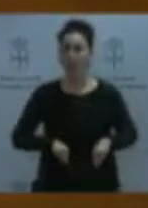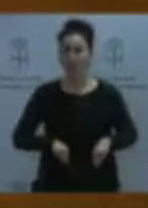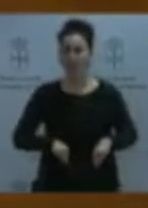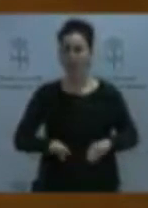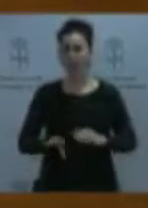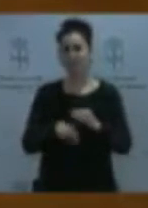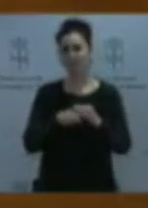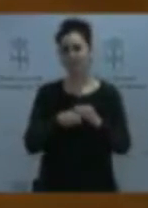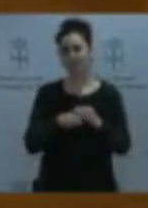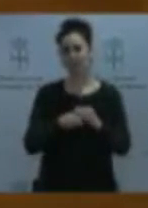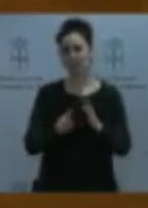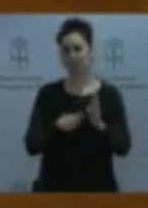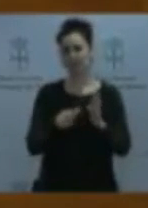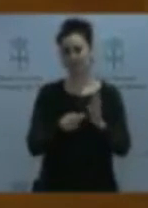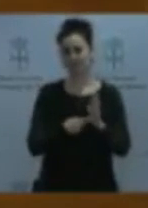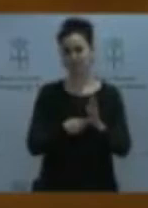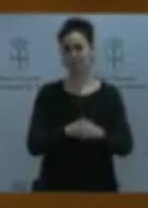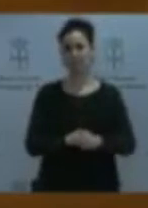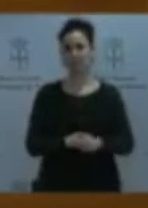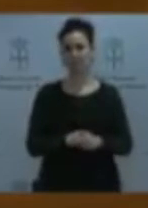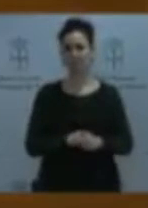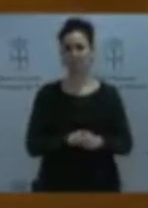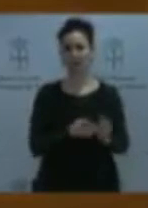sobre el tema del ahorro y